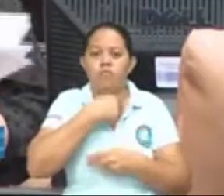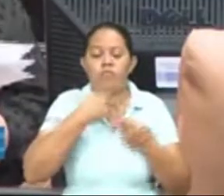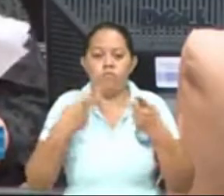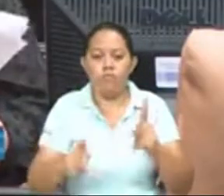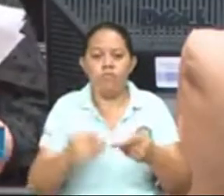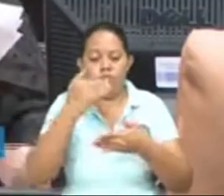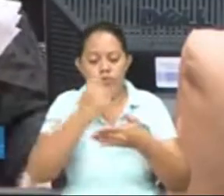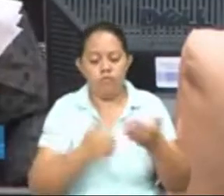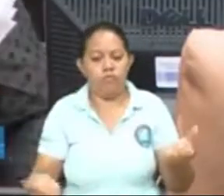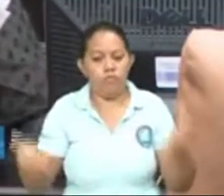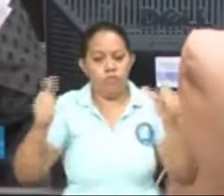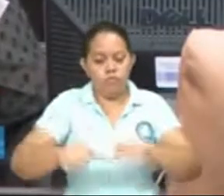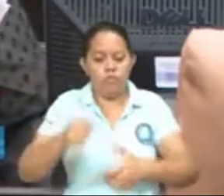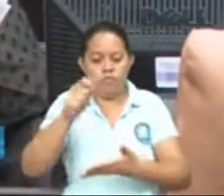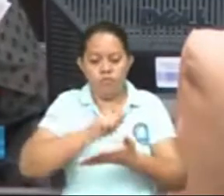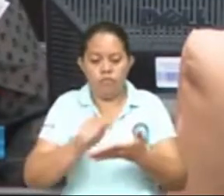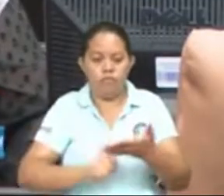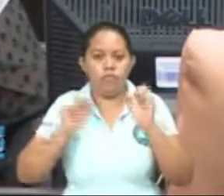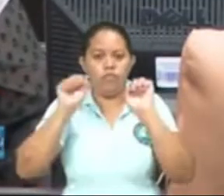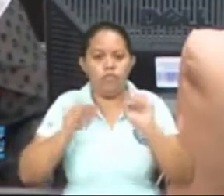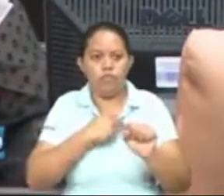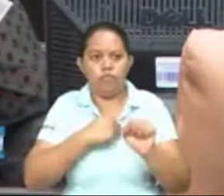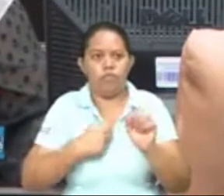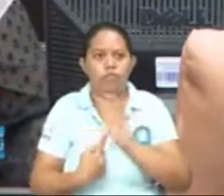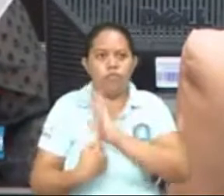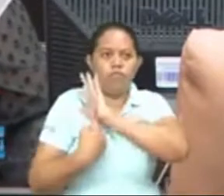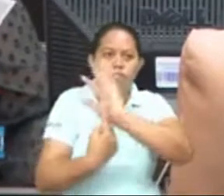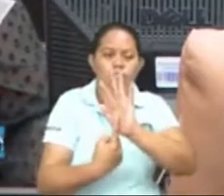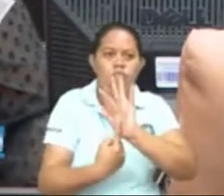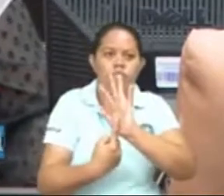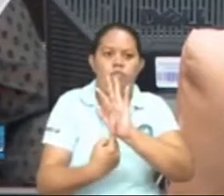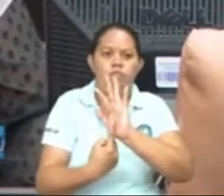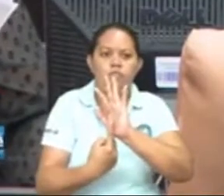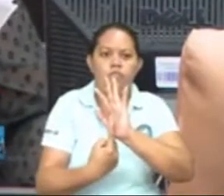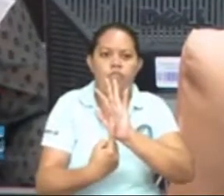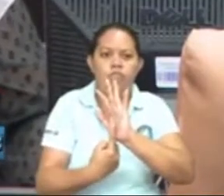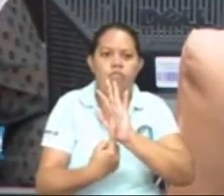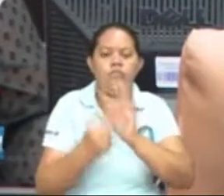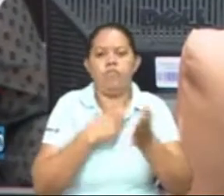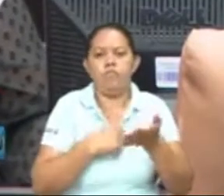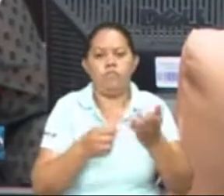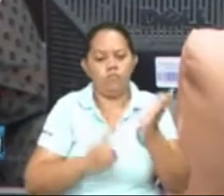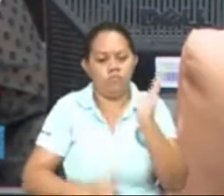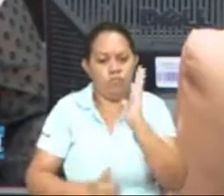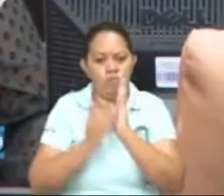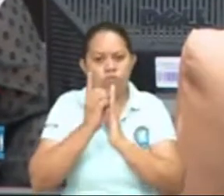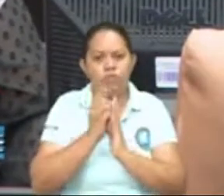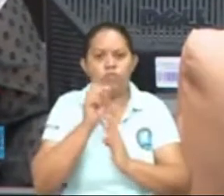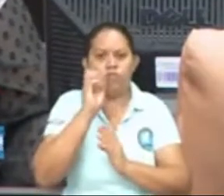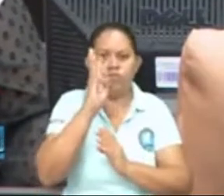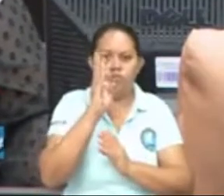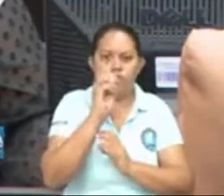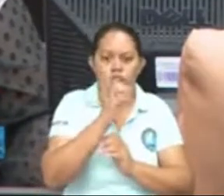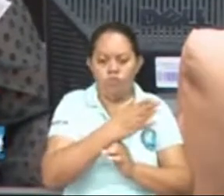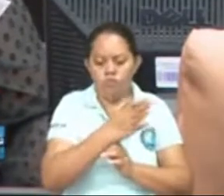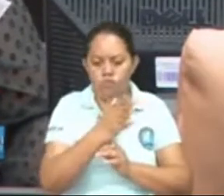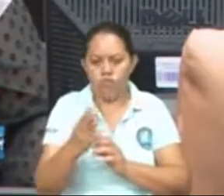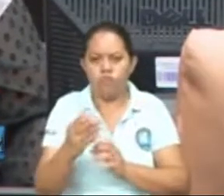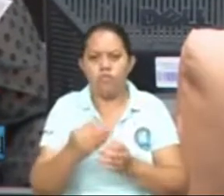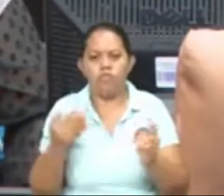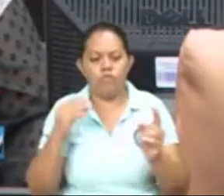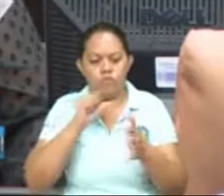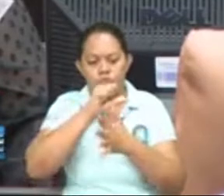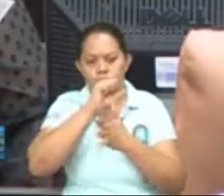del convenio es coherente con la Agenda del Desarrollo 2030 y sus objetivos